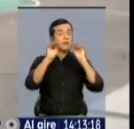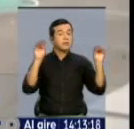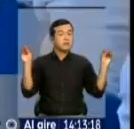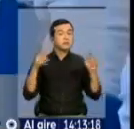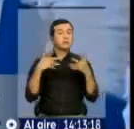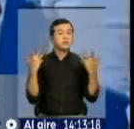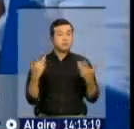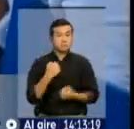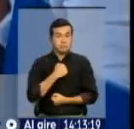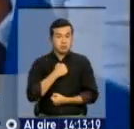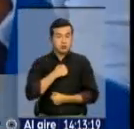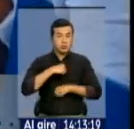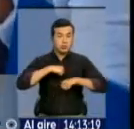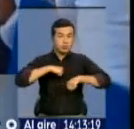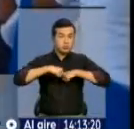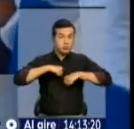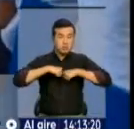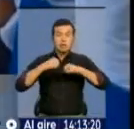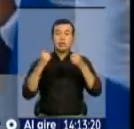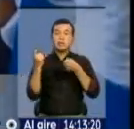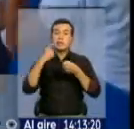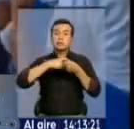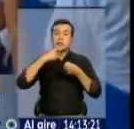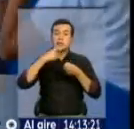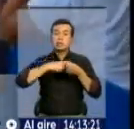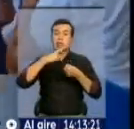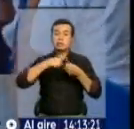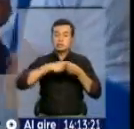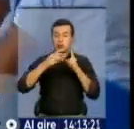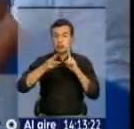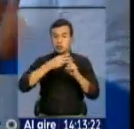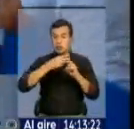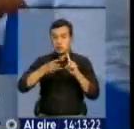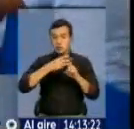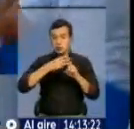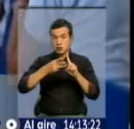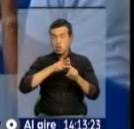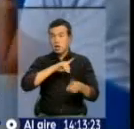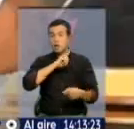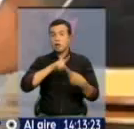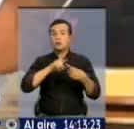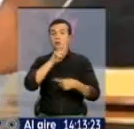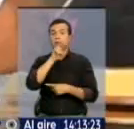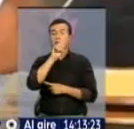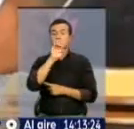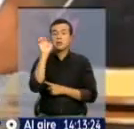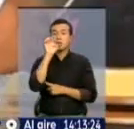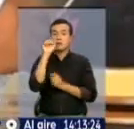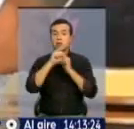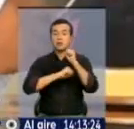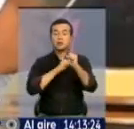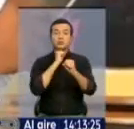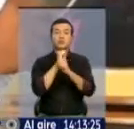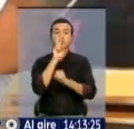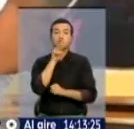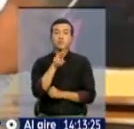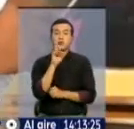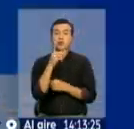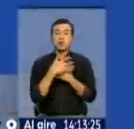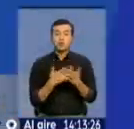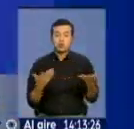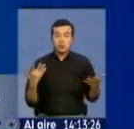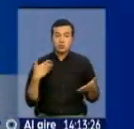disponible el autoservicio para que las inscripciones puedan realizarse vía internet hasta el 20 de enero de 2018 sin ningún tipo